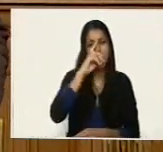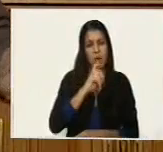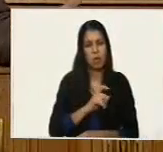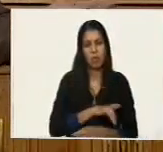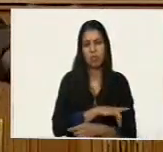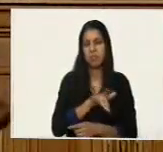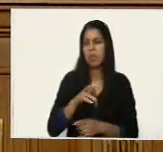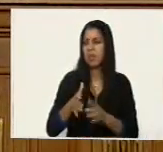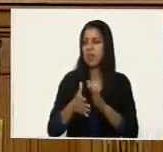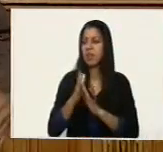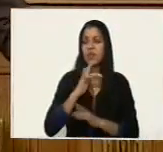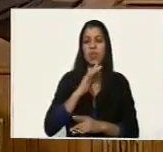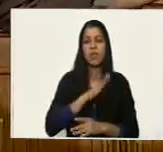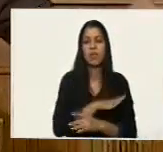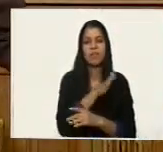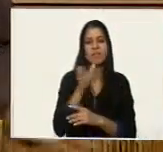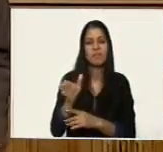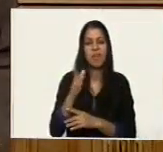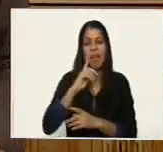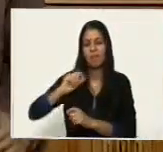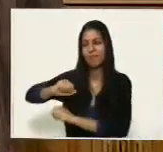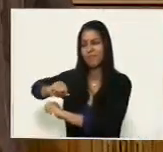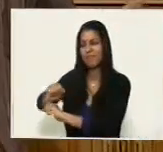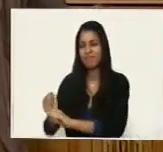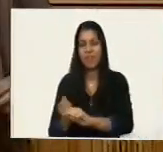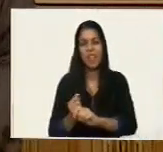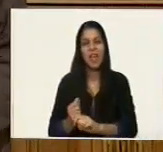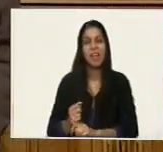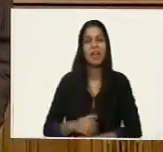a cubrir un juego de bolas criollas de la...